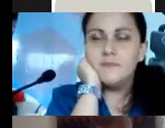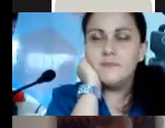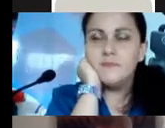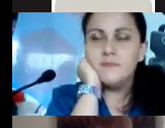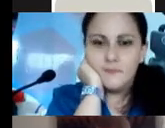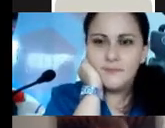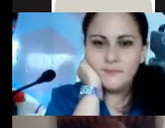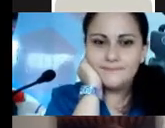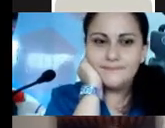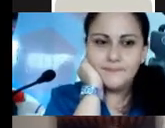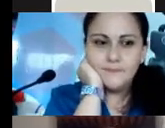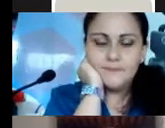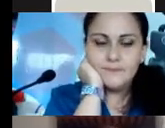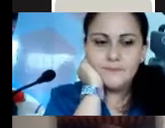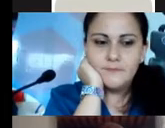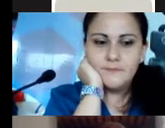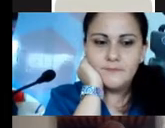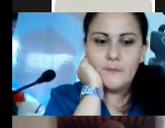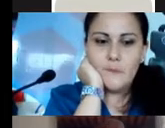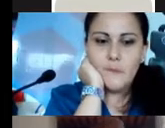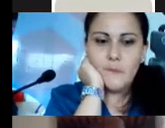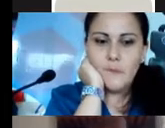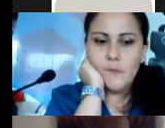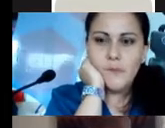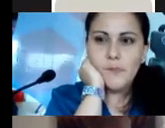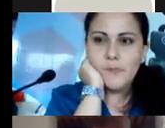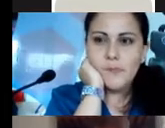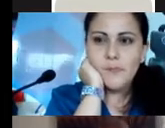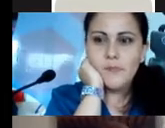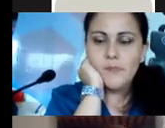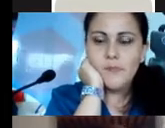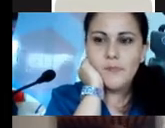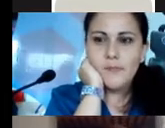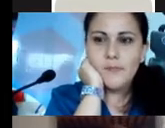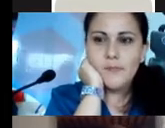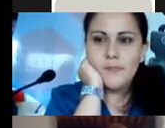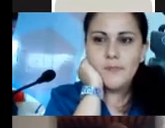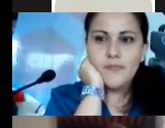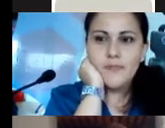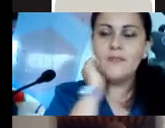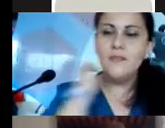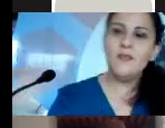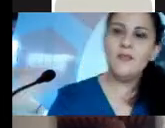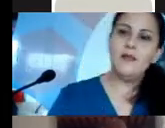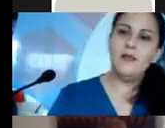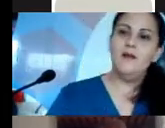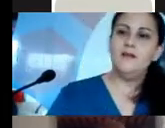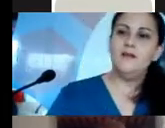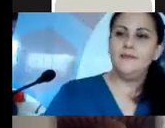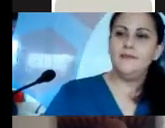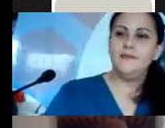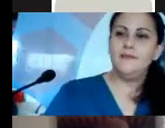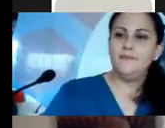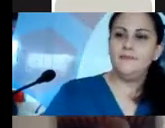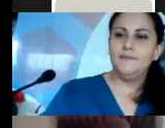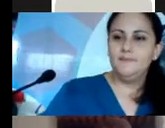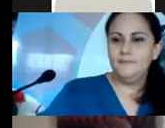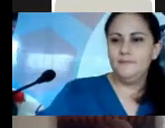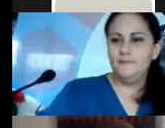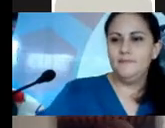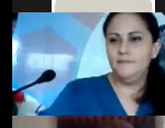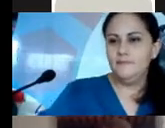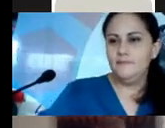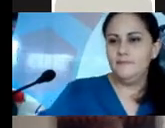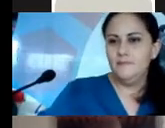paciente, no que sea algo que solamente crece en profundidad o crece en altura, sino que realmente puedo trabajar los ajustes en